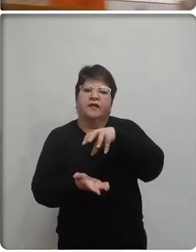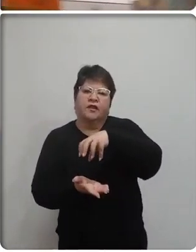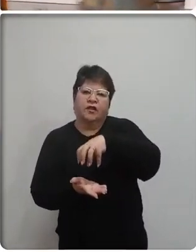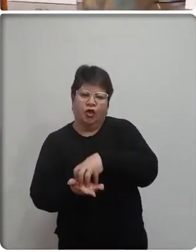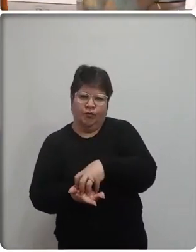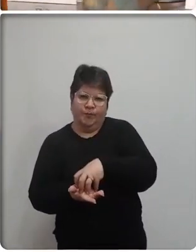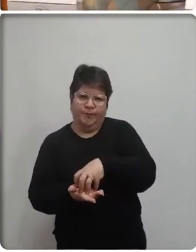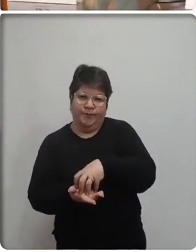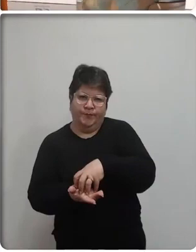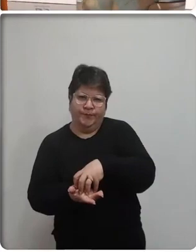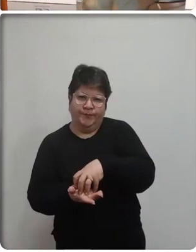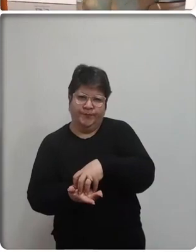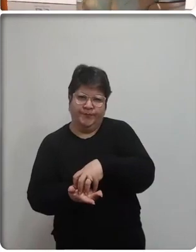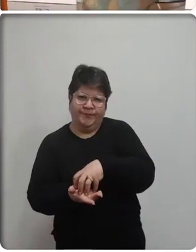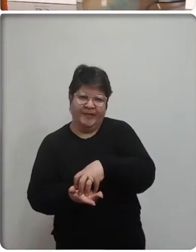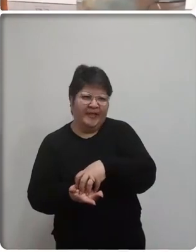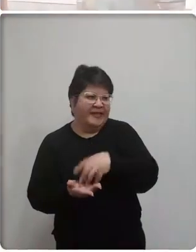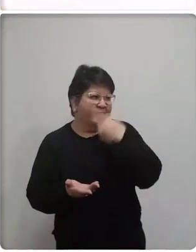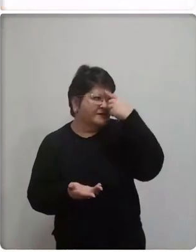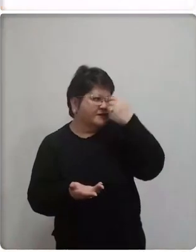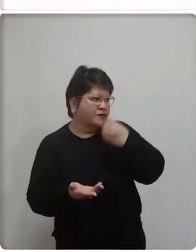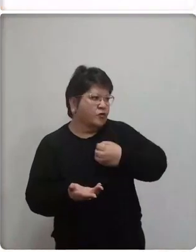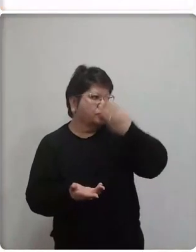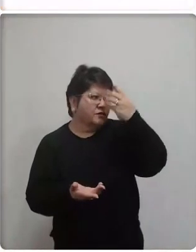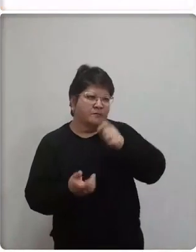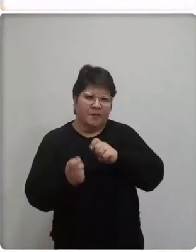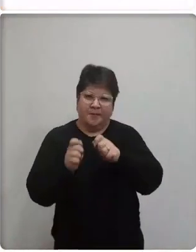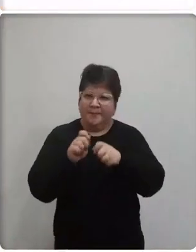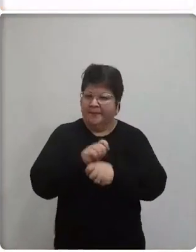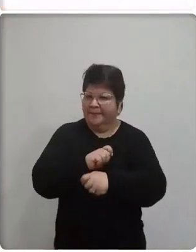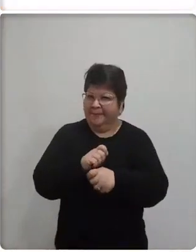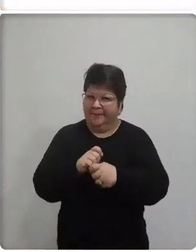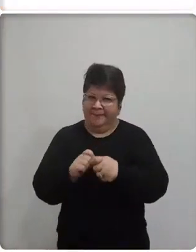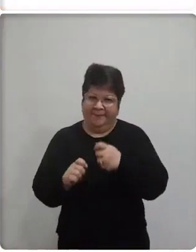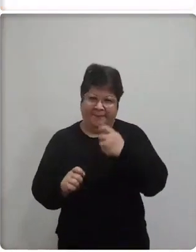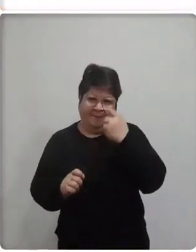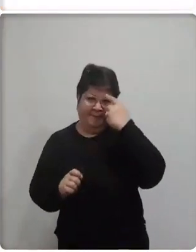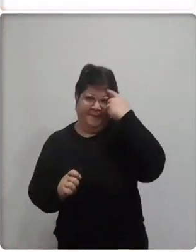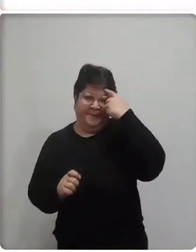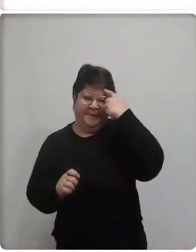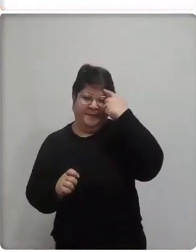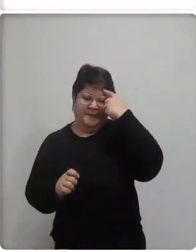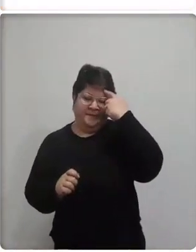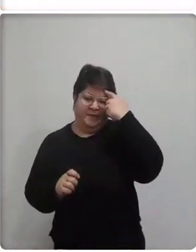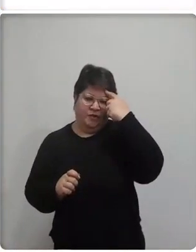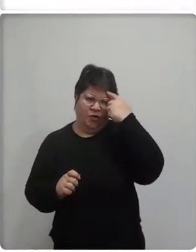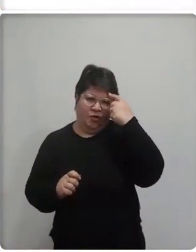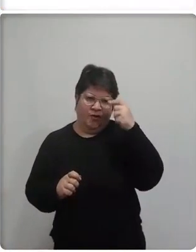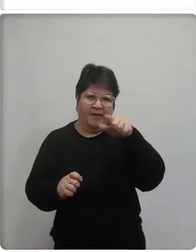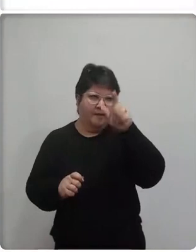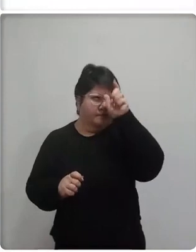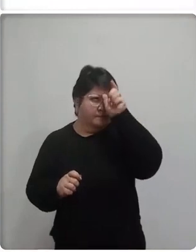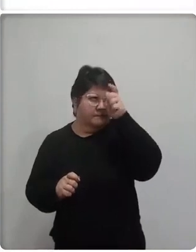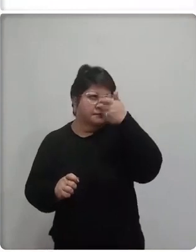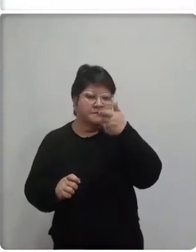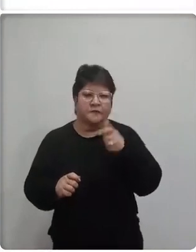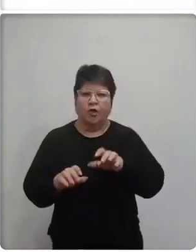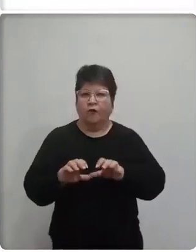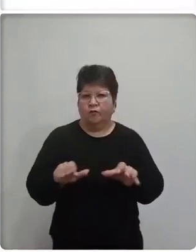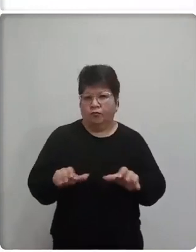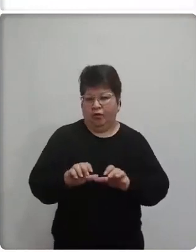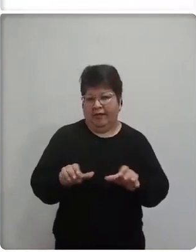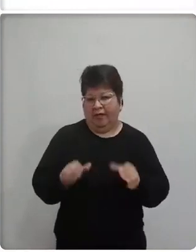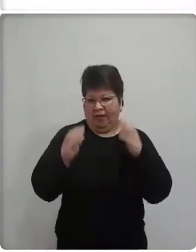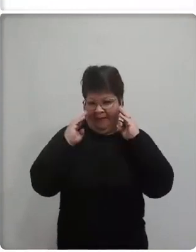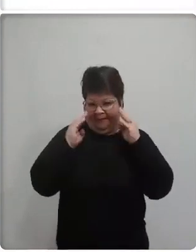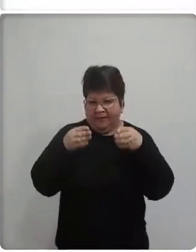este es un concepto que cambia la mentalidad, me parece, también de los funcionarios que trabajan en la unidad de atención